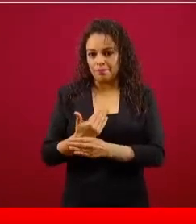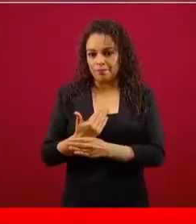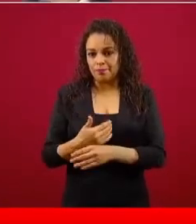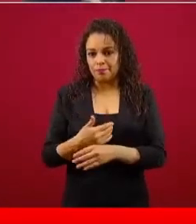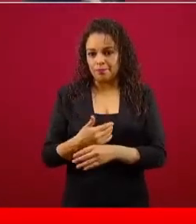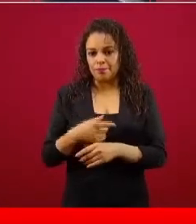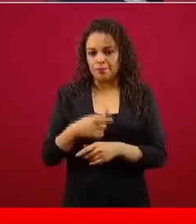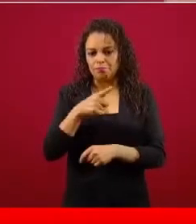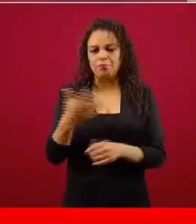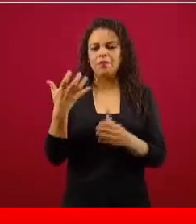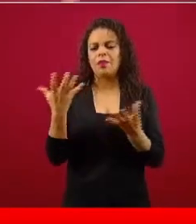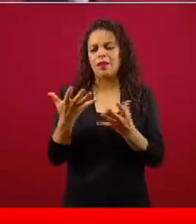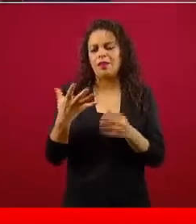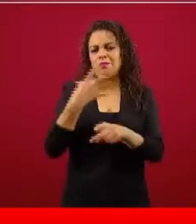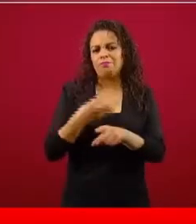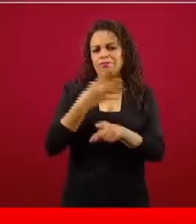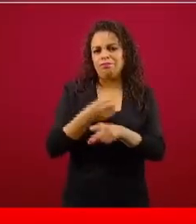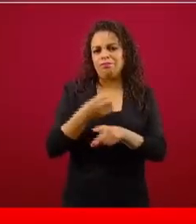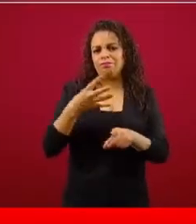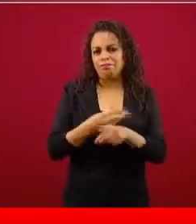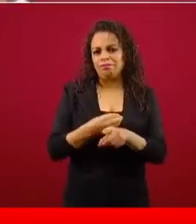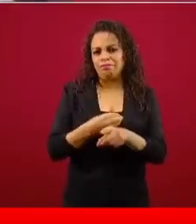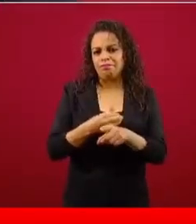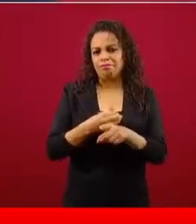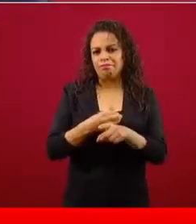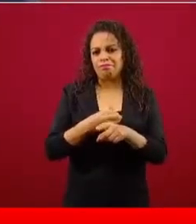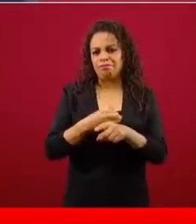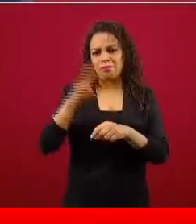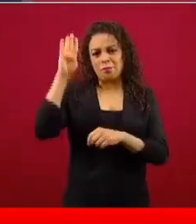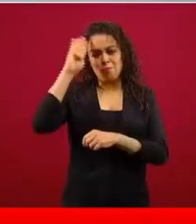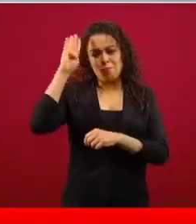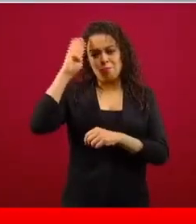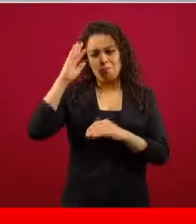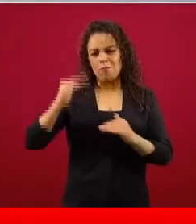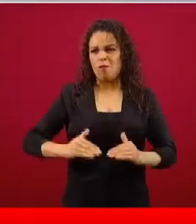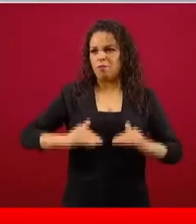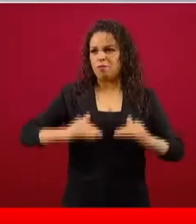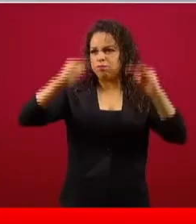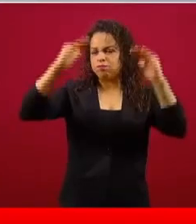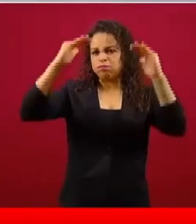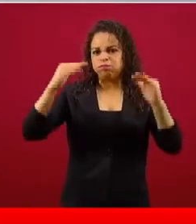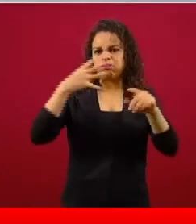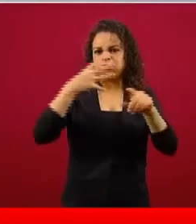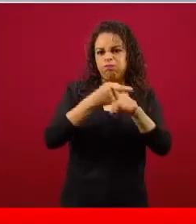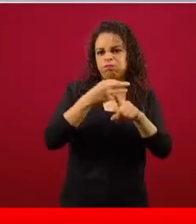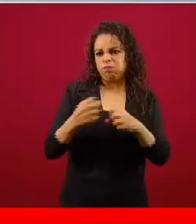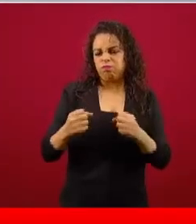garitas, instalaciones, costaron muchísimo.